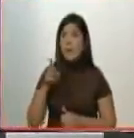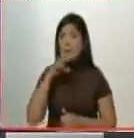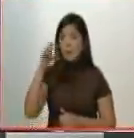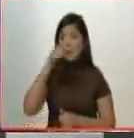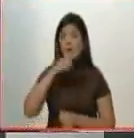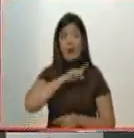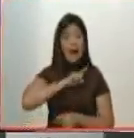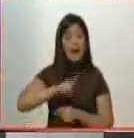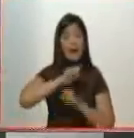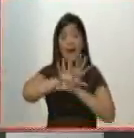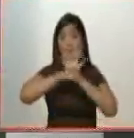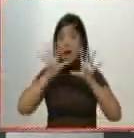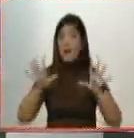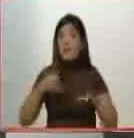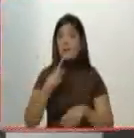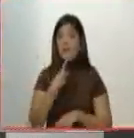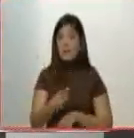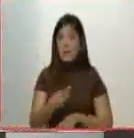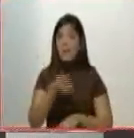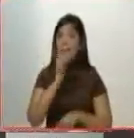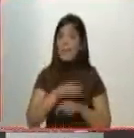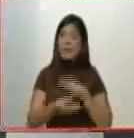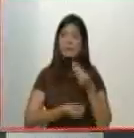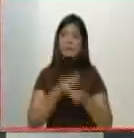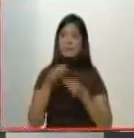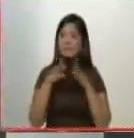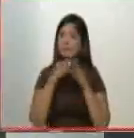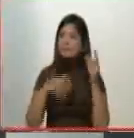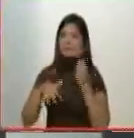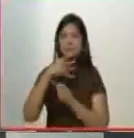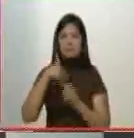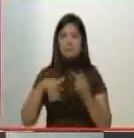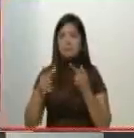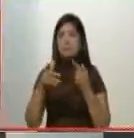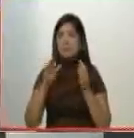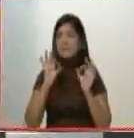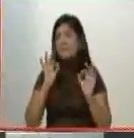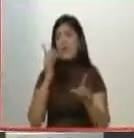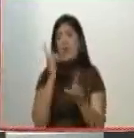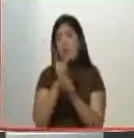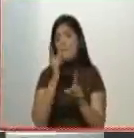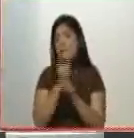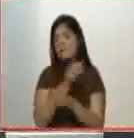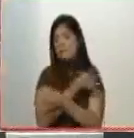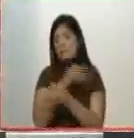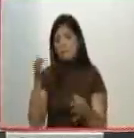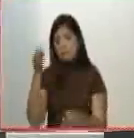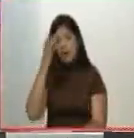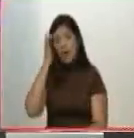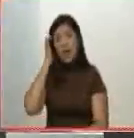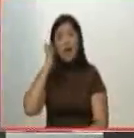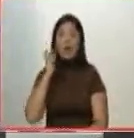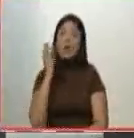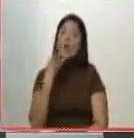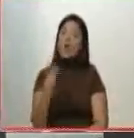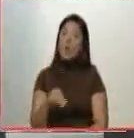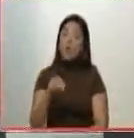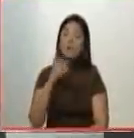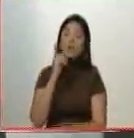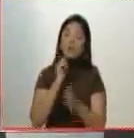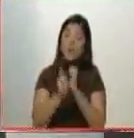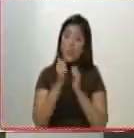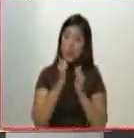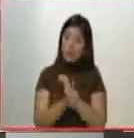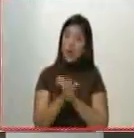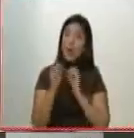era establecer y crear todas las condiciones para la alta competencia, para que los jóvenes atletas de nuestro país tuvieran